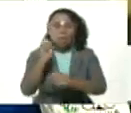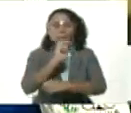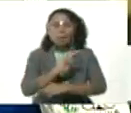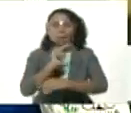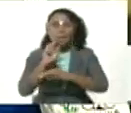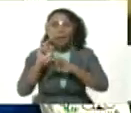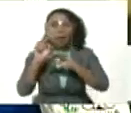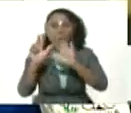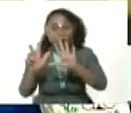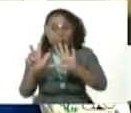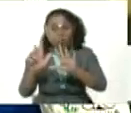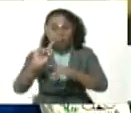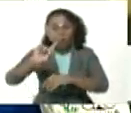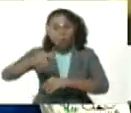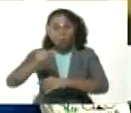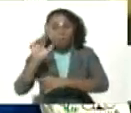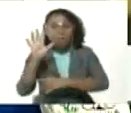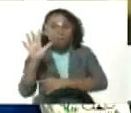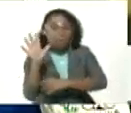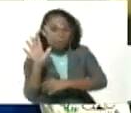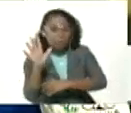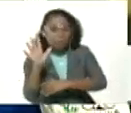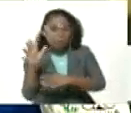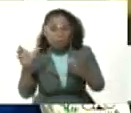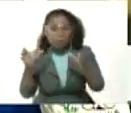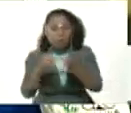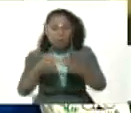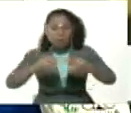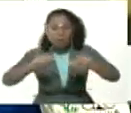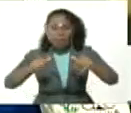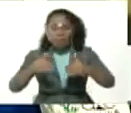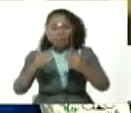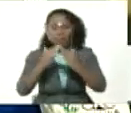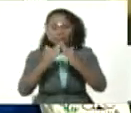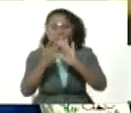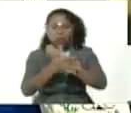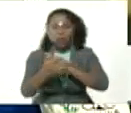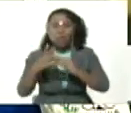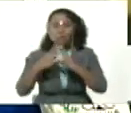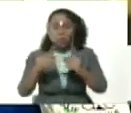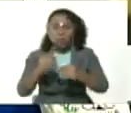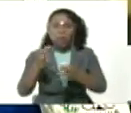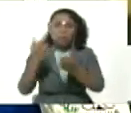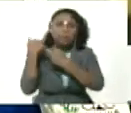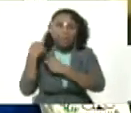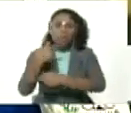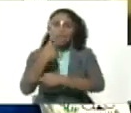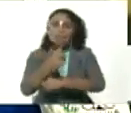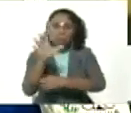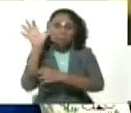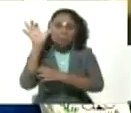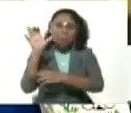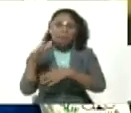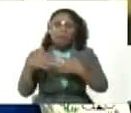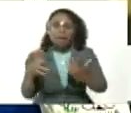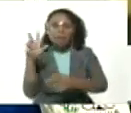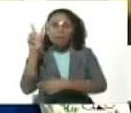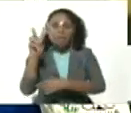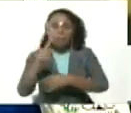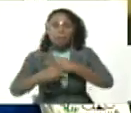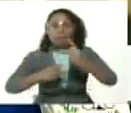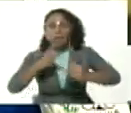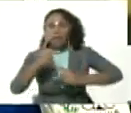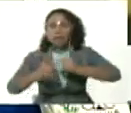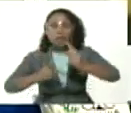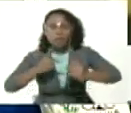28,5 quintales. Es decir, que podemos con toda responsabilidad decirle al país que Venezuela está